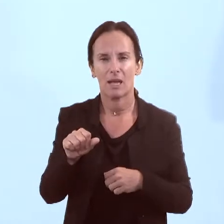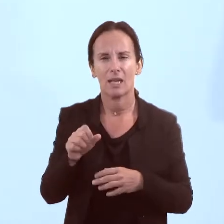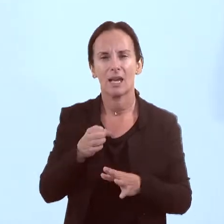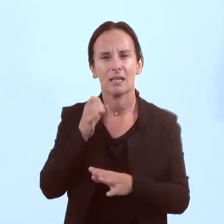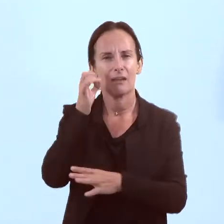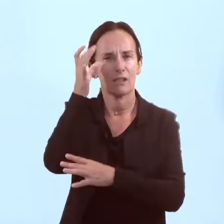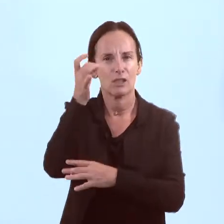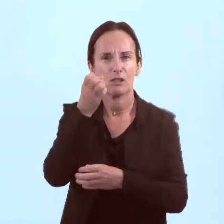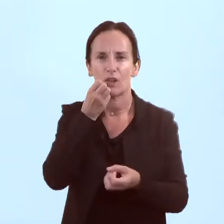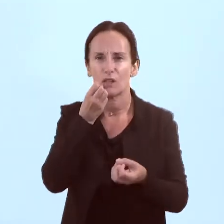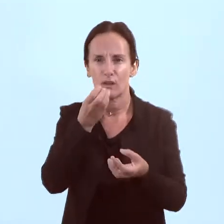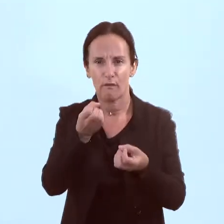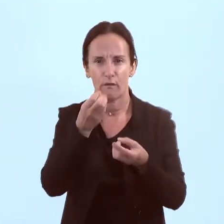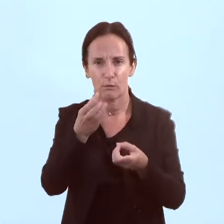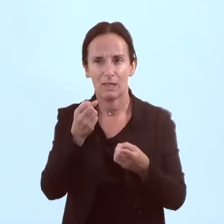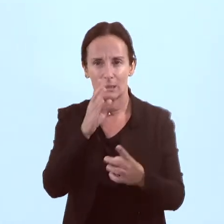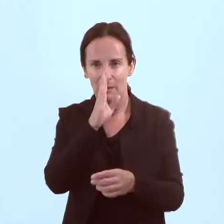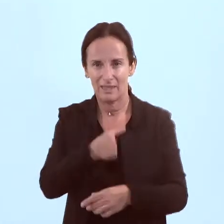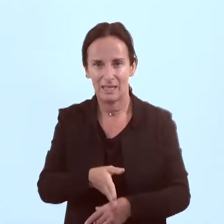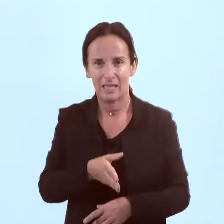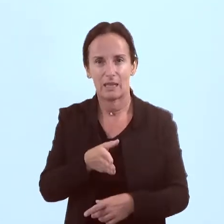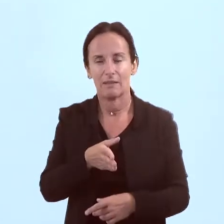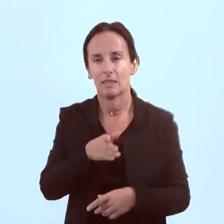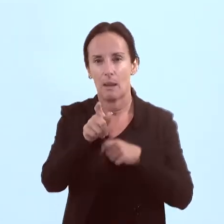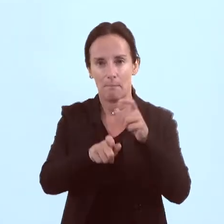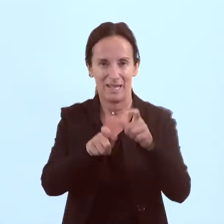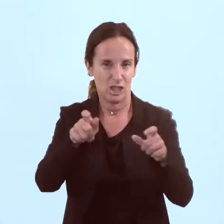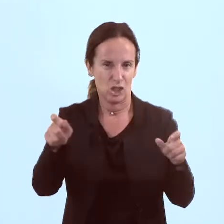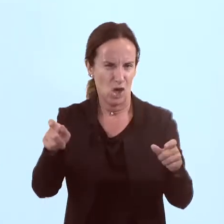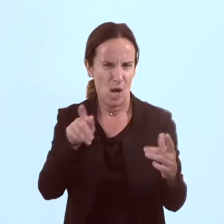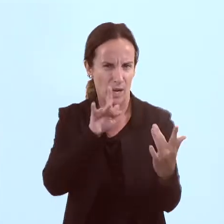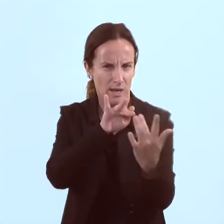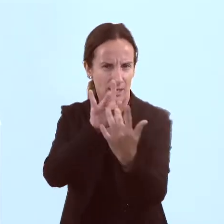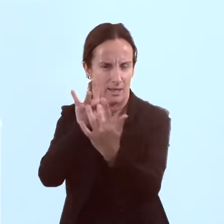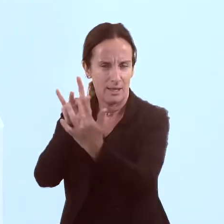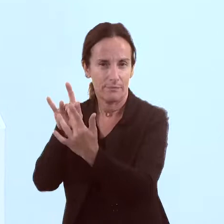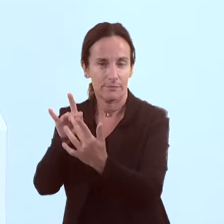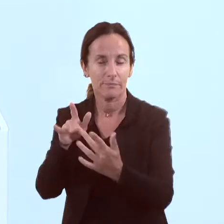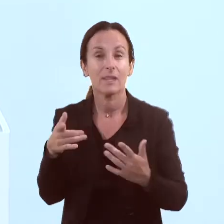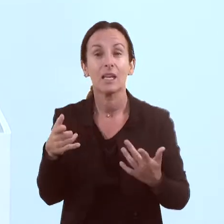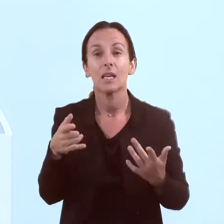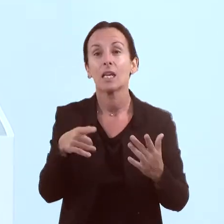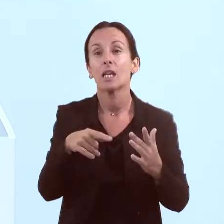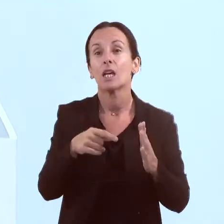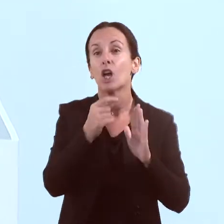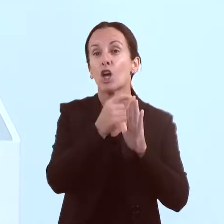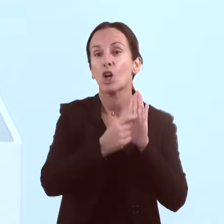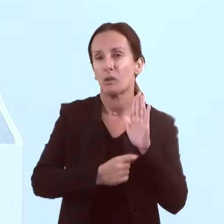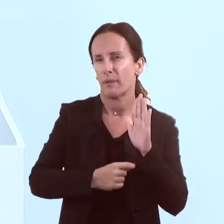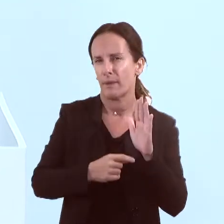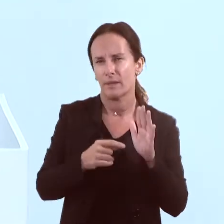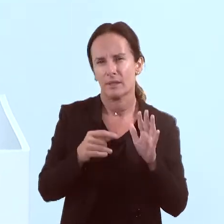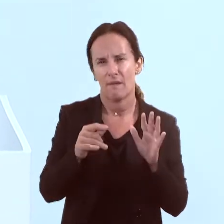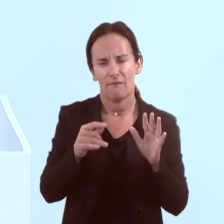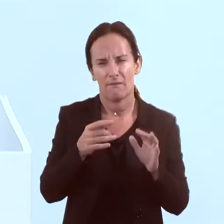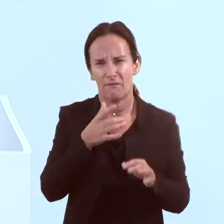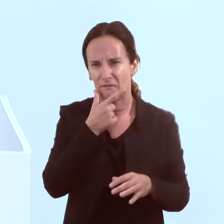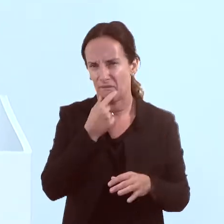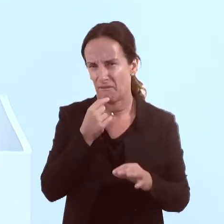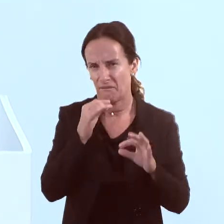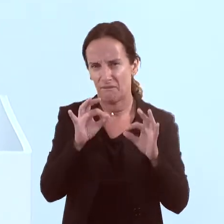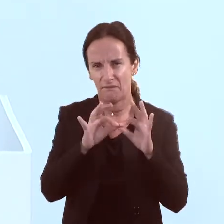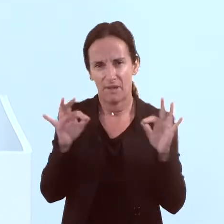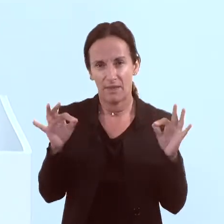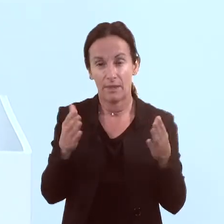informativas directamente con las personas. Los requisitos son tremendamente sencillos. En el caso de